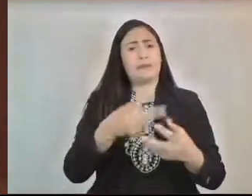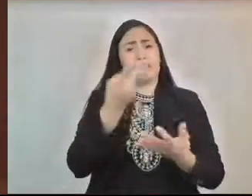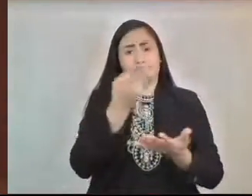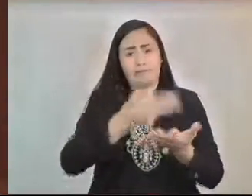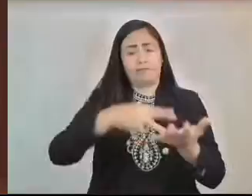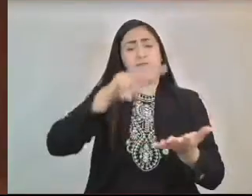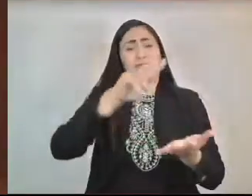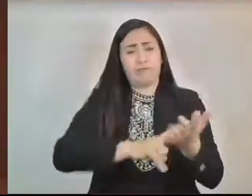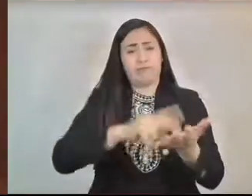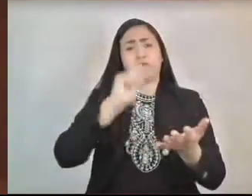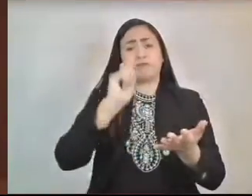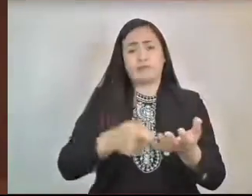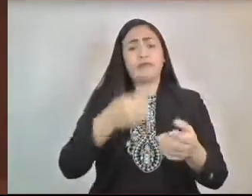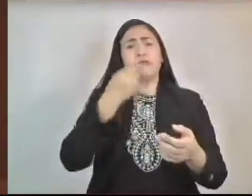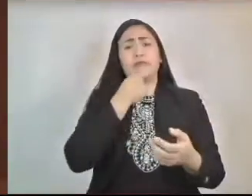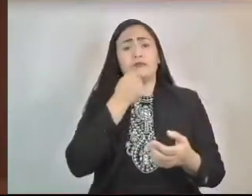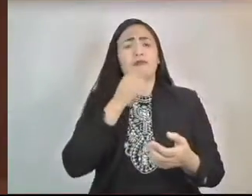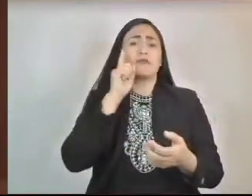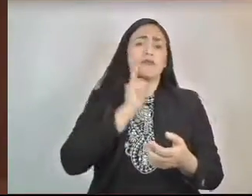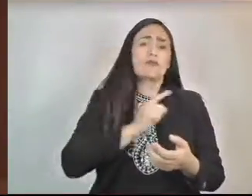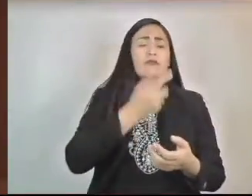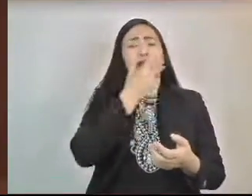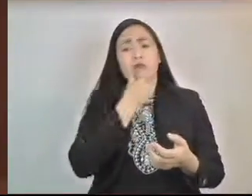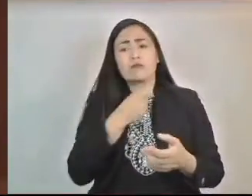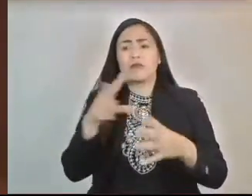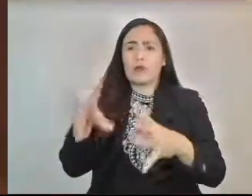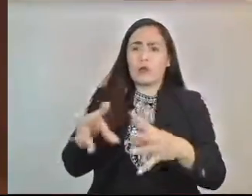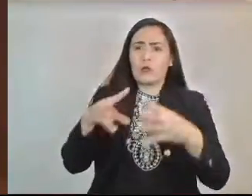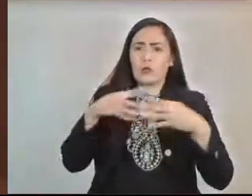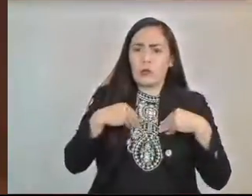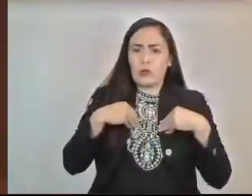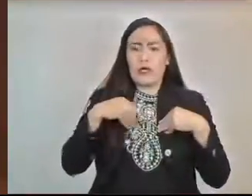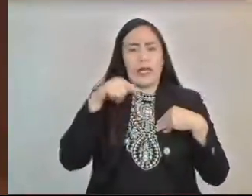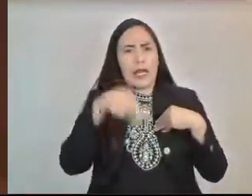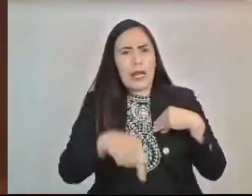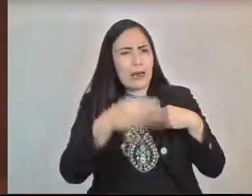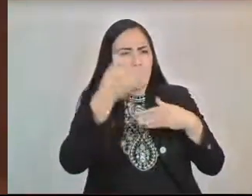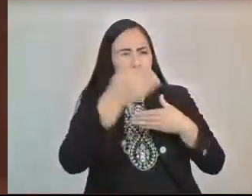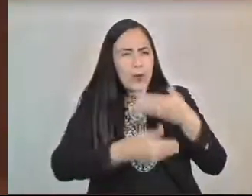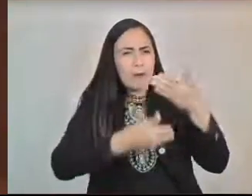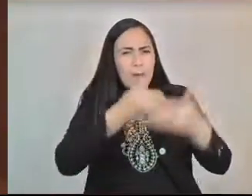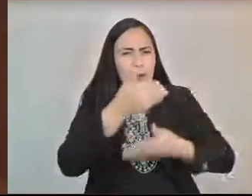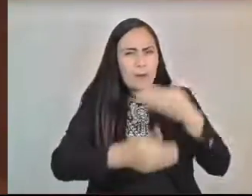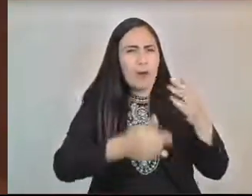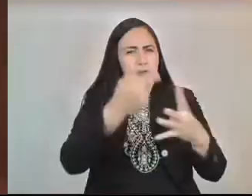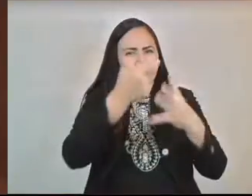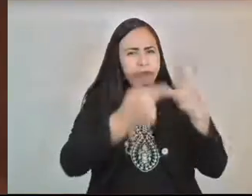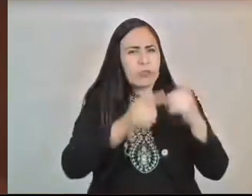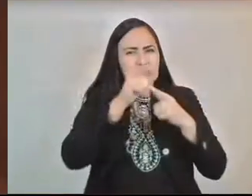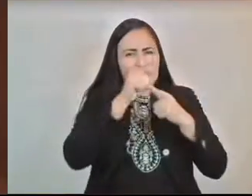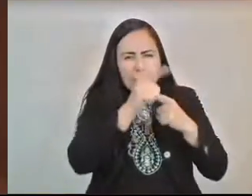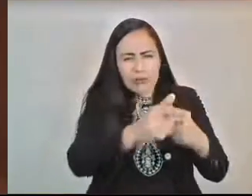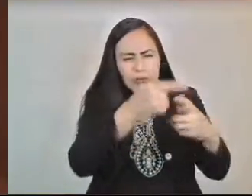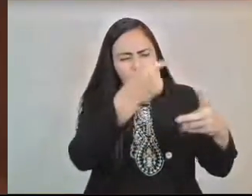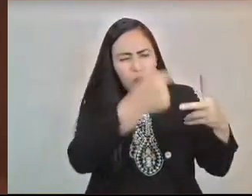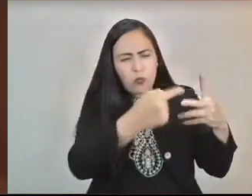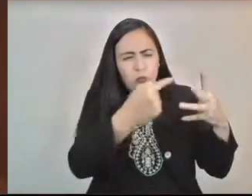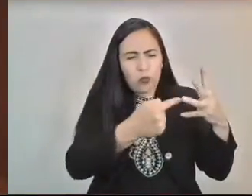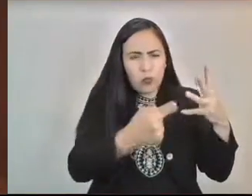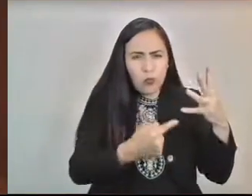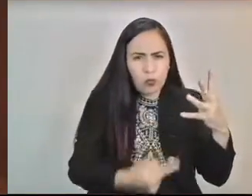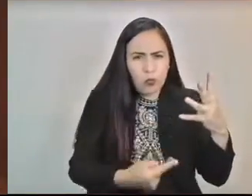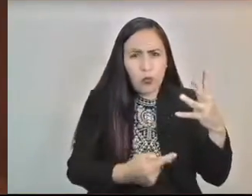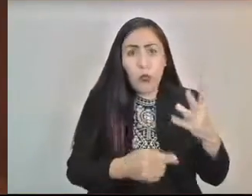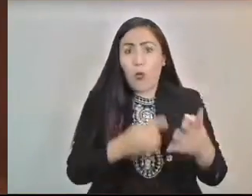proceso de adopción de las niñas, niños, mismo que dará seguimiento integral de las adopciones y que no solamente sea